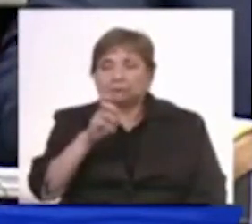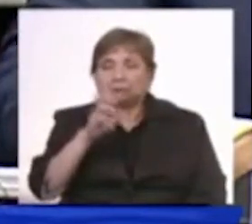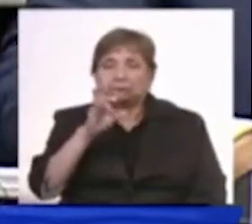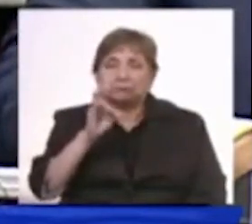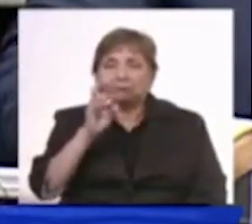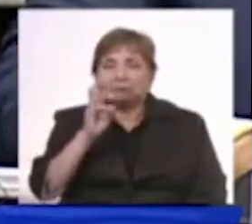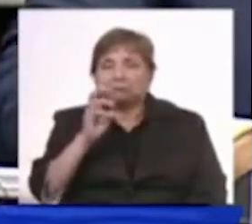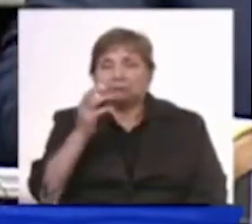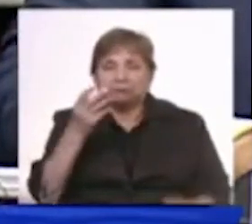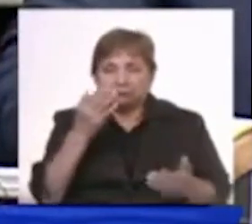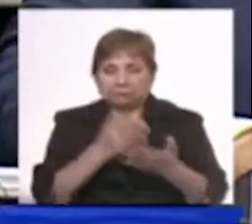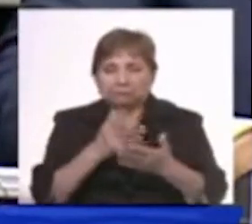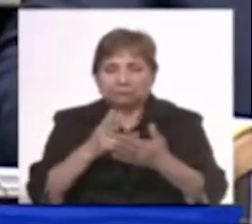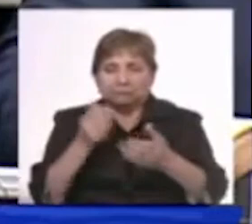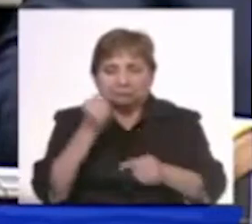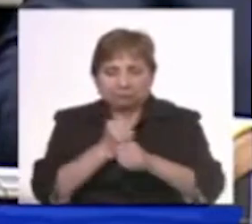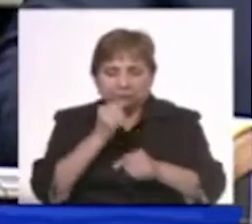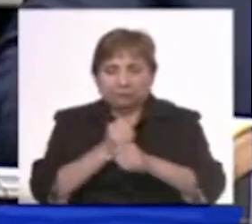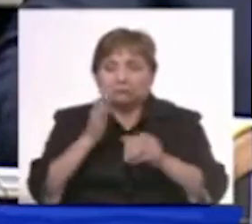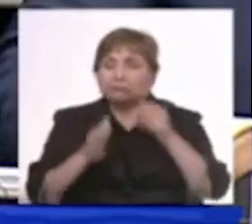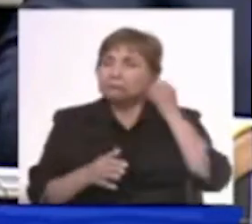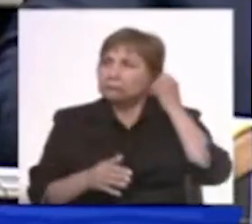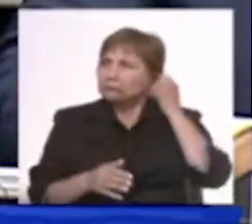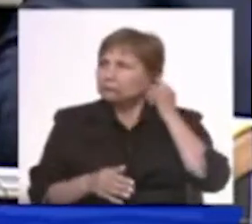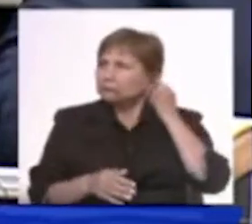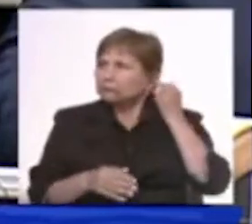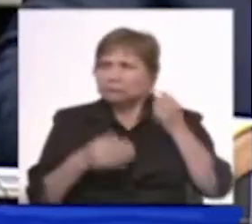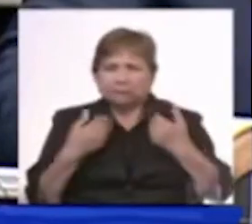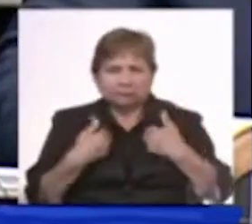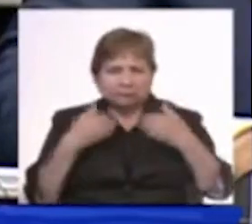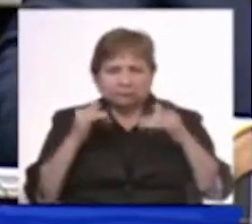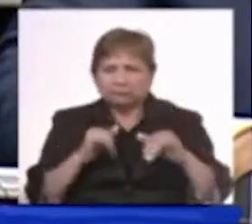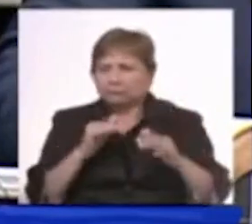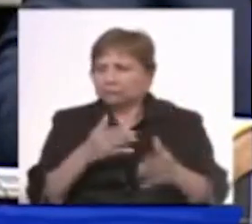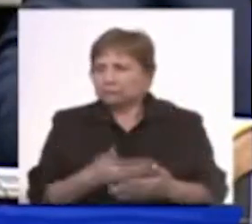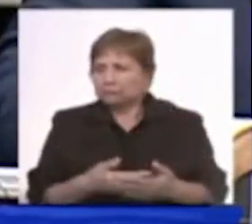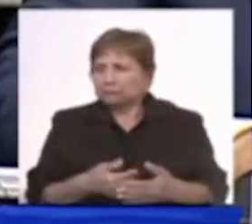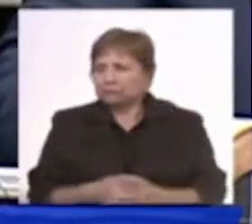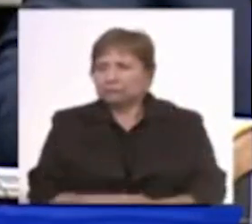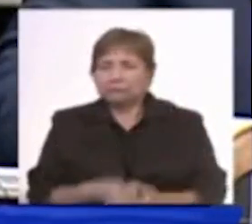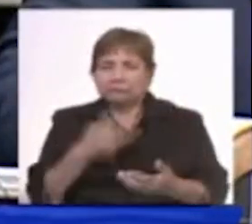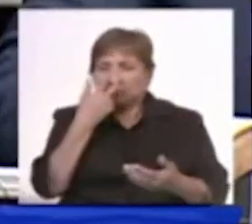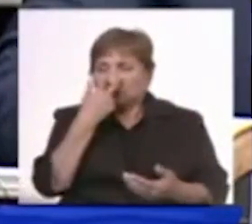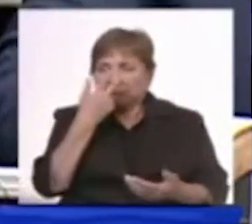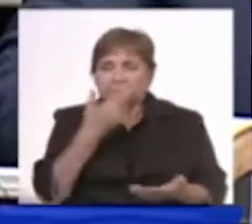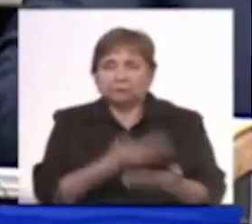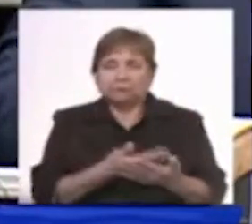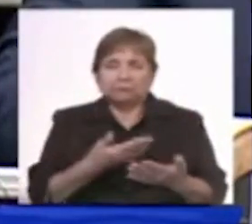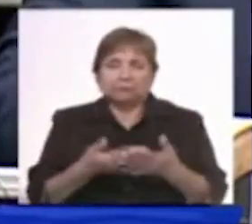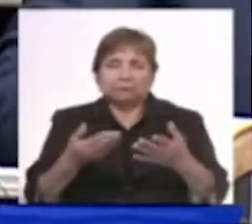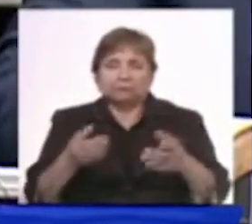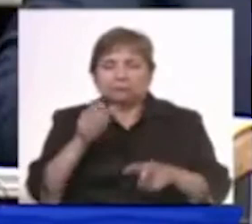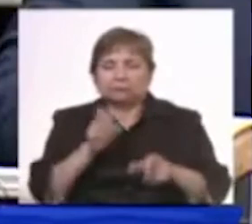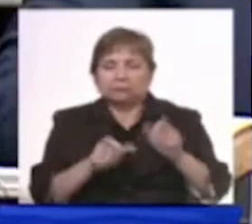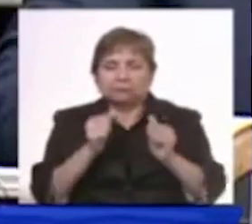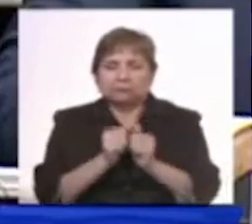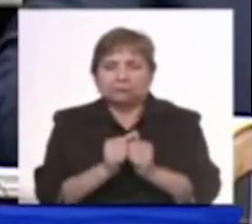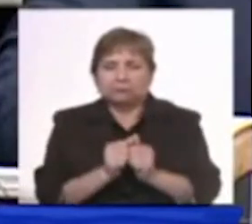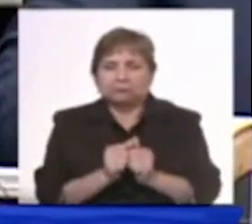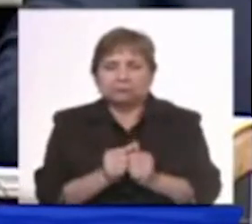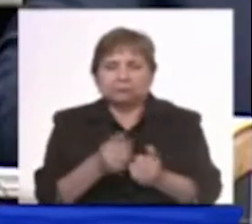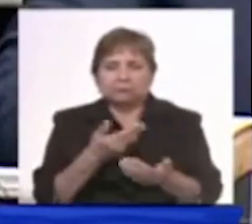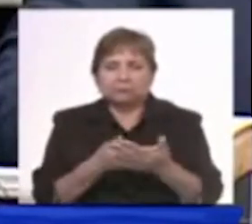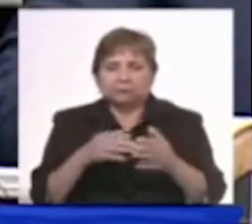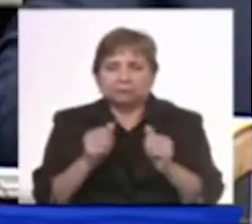176 es para personal administrativo que tiene que quedarse. Ustedes han visto cómo personal administrativo